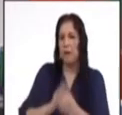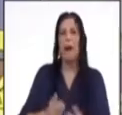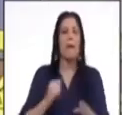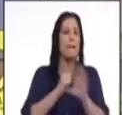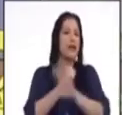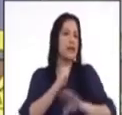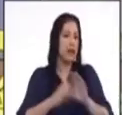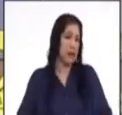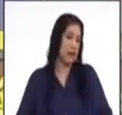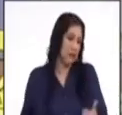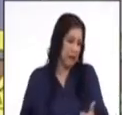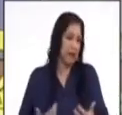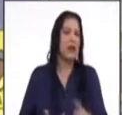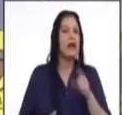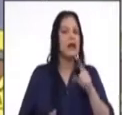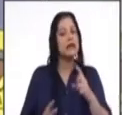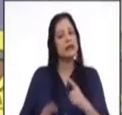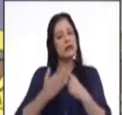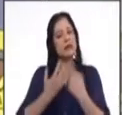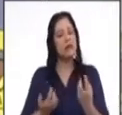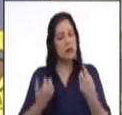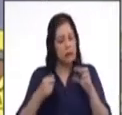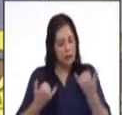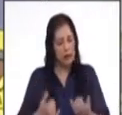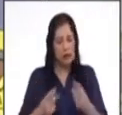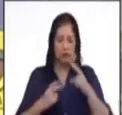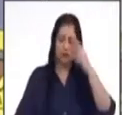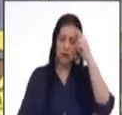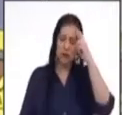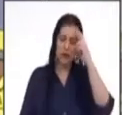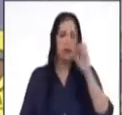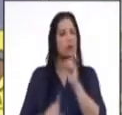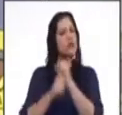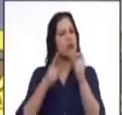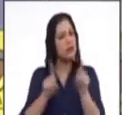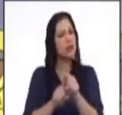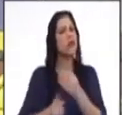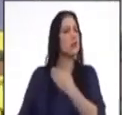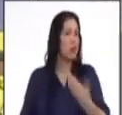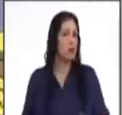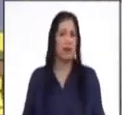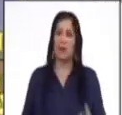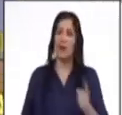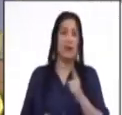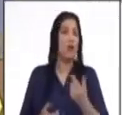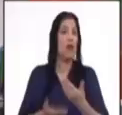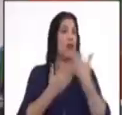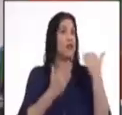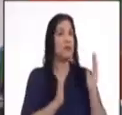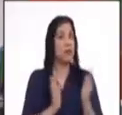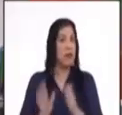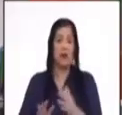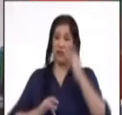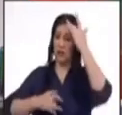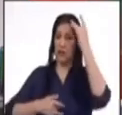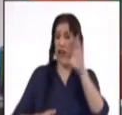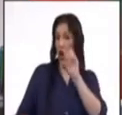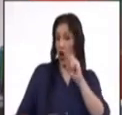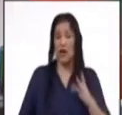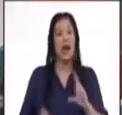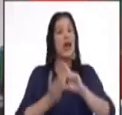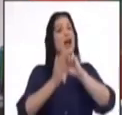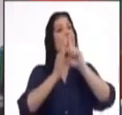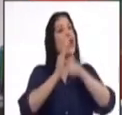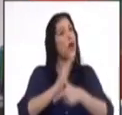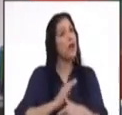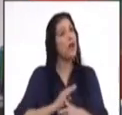vivir. Esta situación nos permite reflexionar que como sociedad y Estado no estuvimos preparados. Y luego de que la epidemia